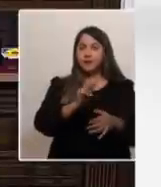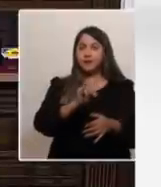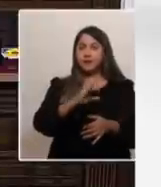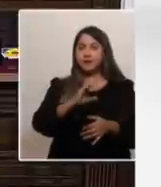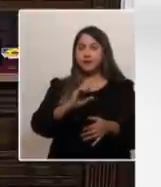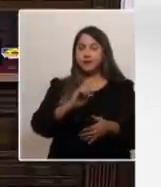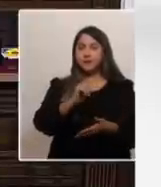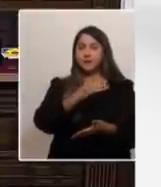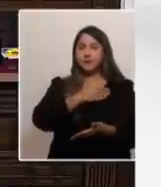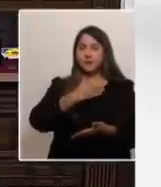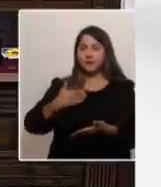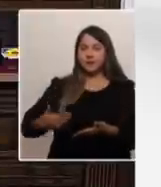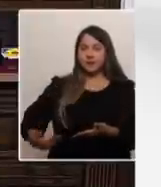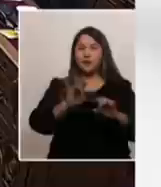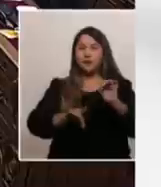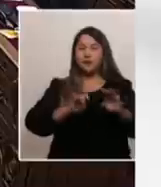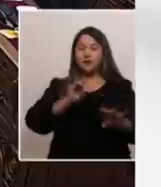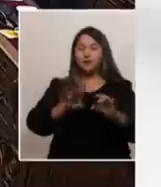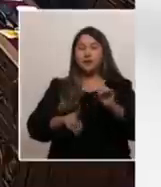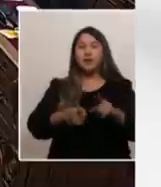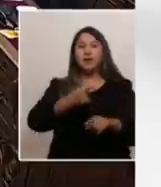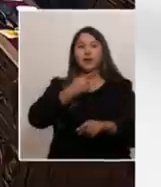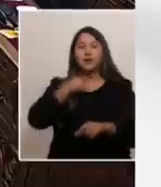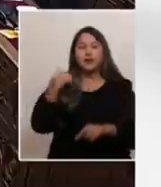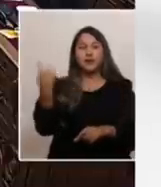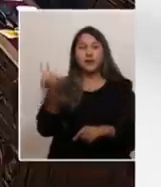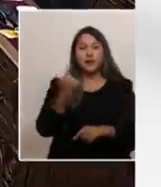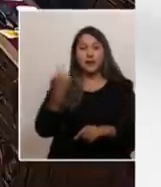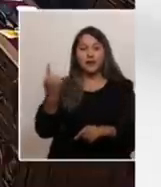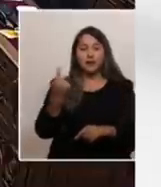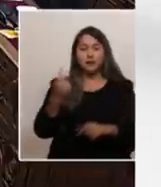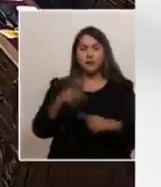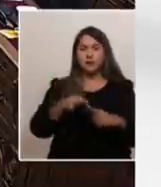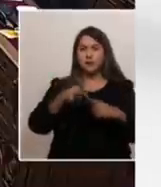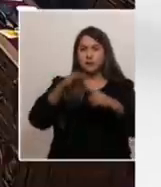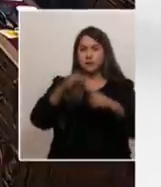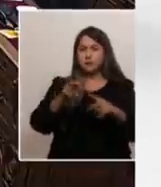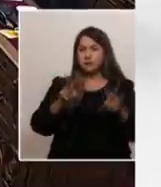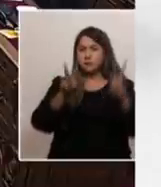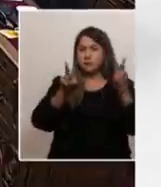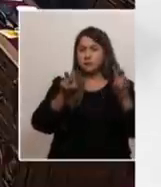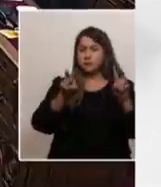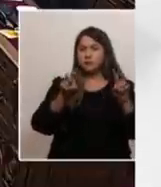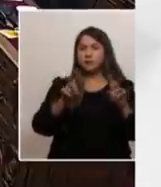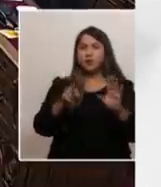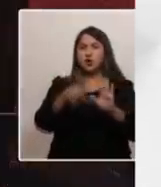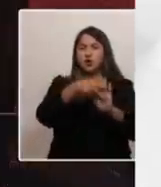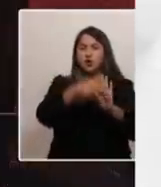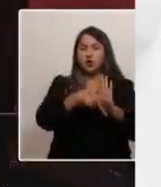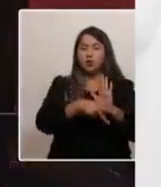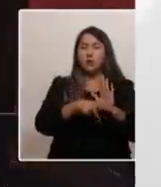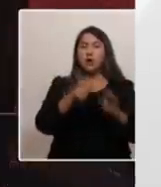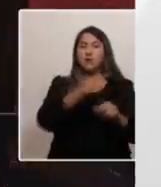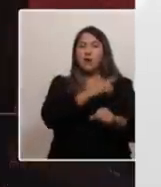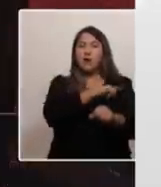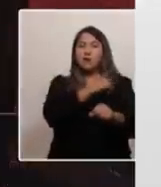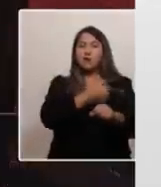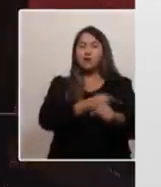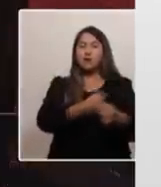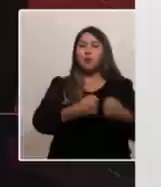desequilibrios, ciertas preocupaciones en la ciudadanía, y ojalá, ¿no es cierto?, los convencionales entiendan que lo que decía Navarrete,